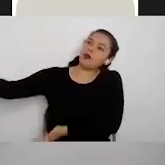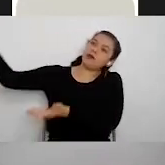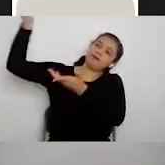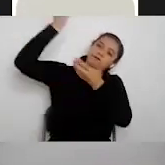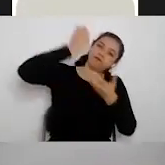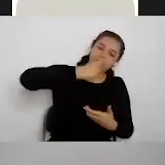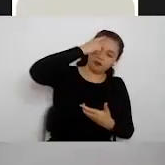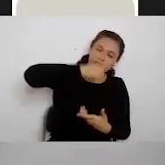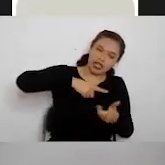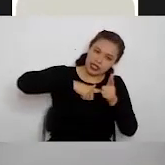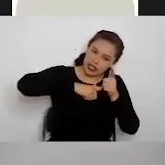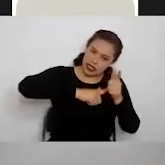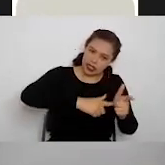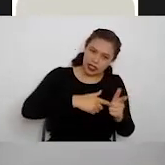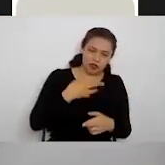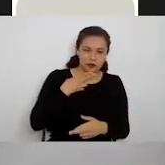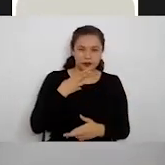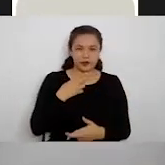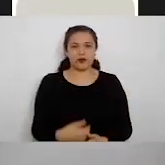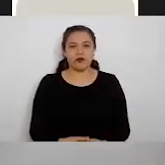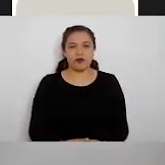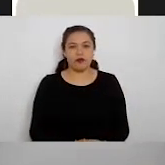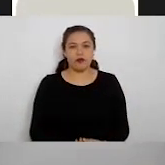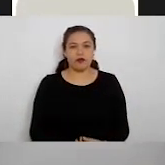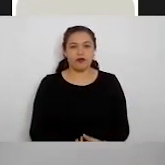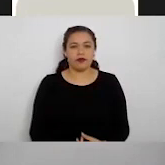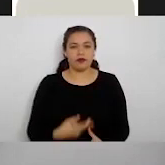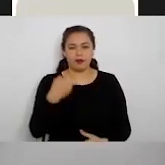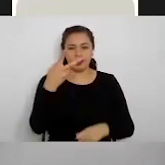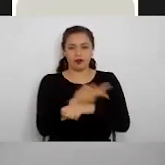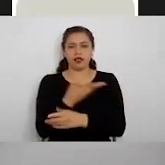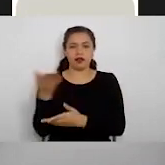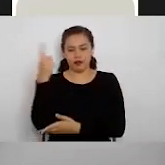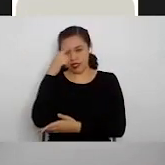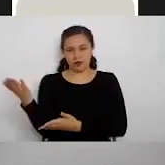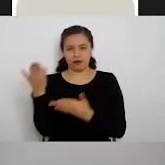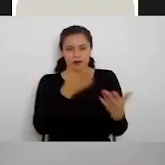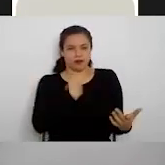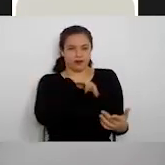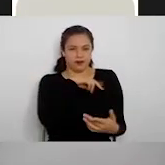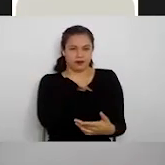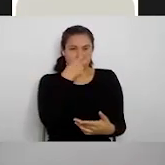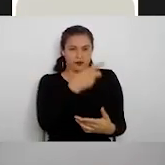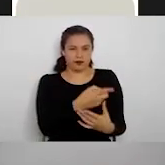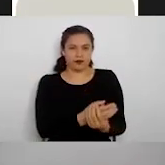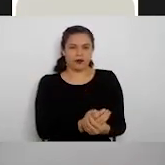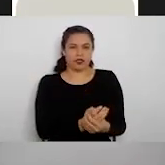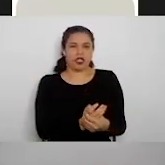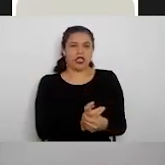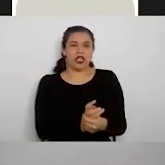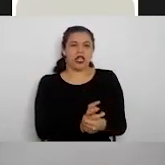Esto básicamente porque se da por este fenómeno, el que comentaba aquí, del nearshoring.